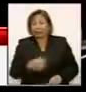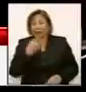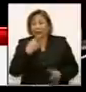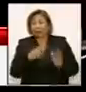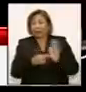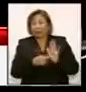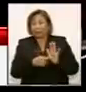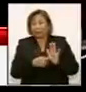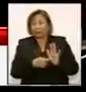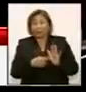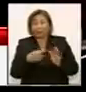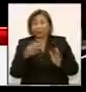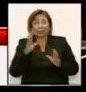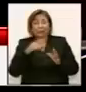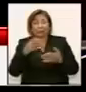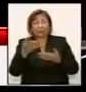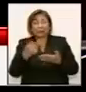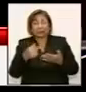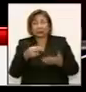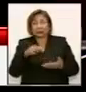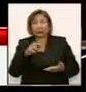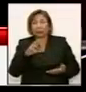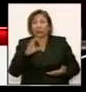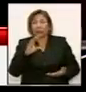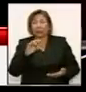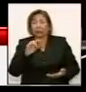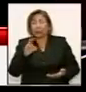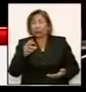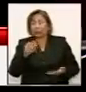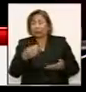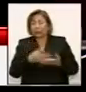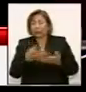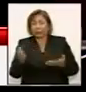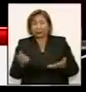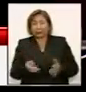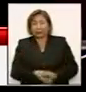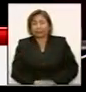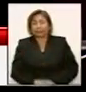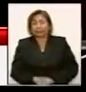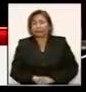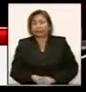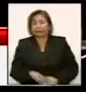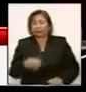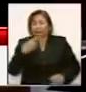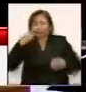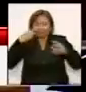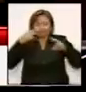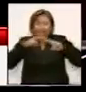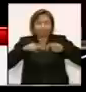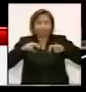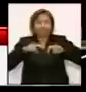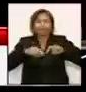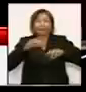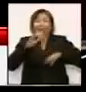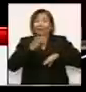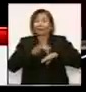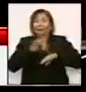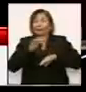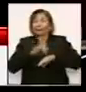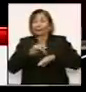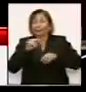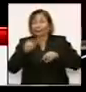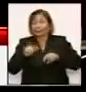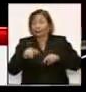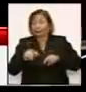lo nombró, y después nombraron a las procuradoras que ella misma sacó a través del Twitter, porque estaba investigando y estaban tocando callos. Acá